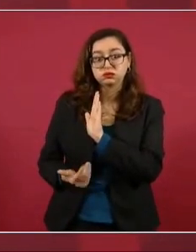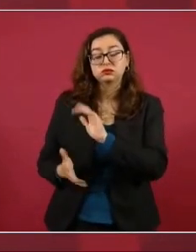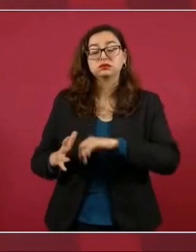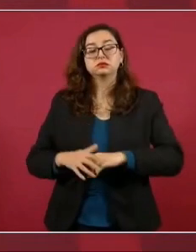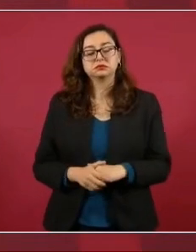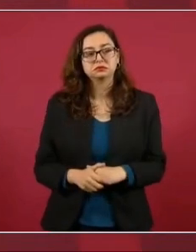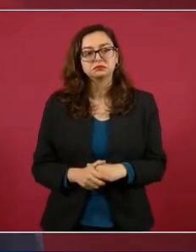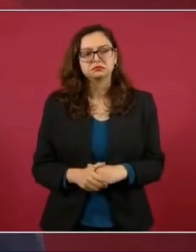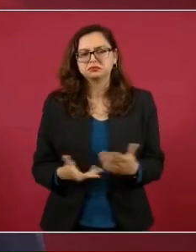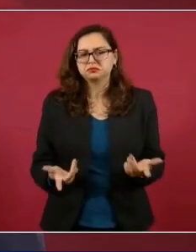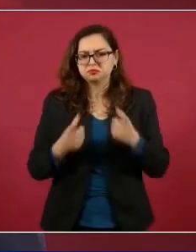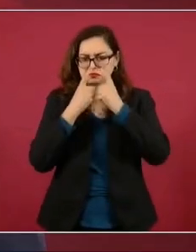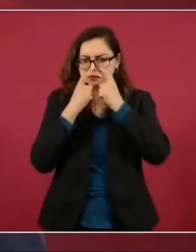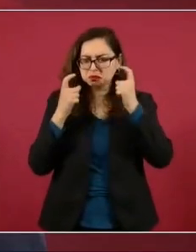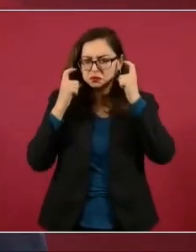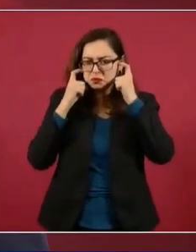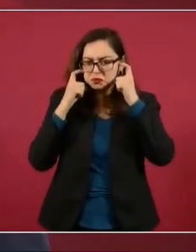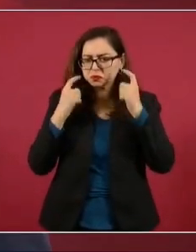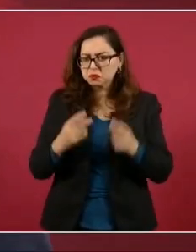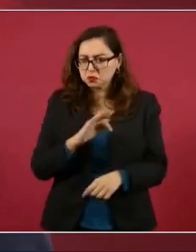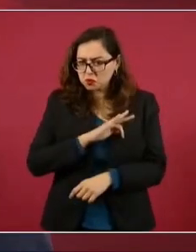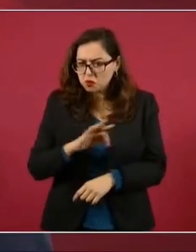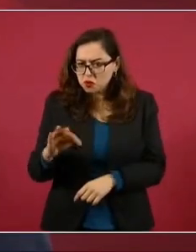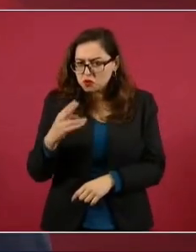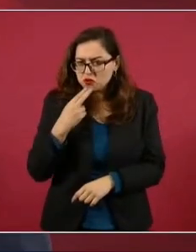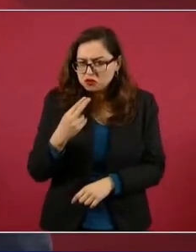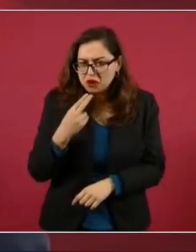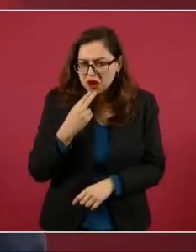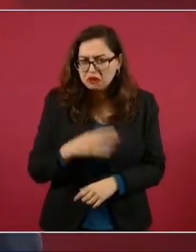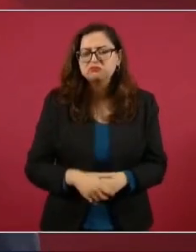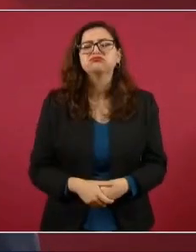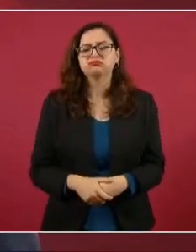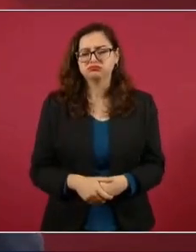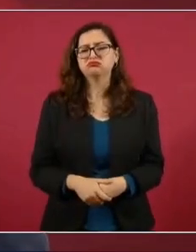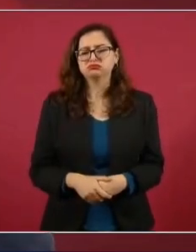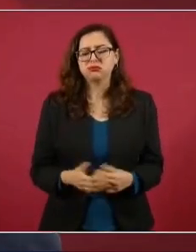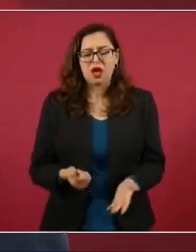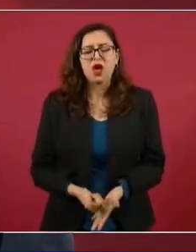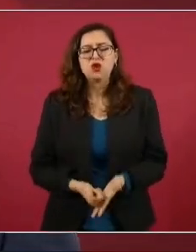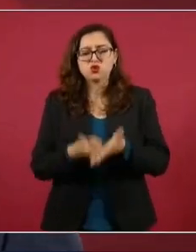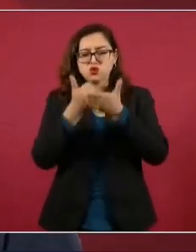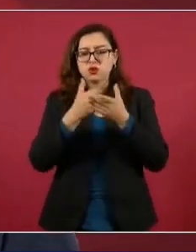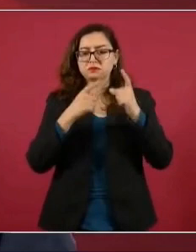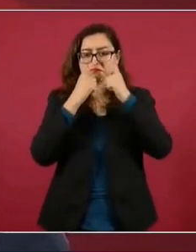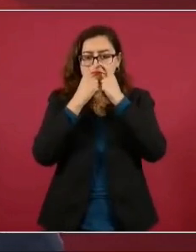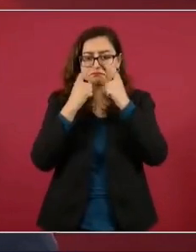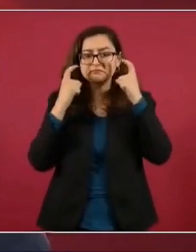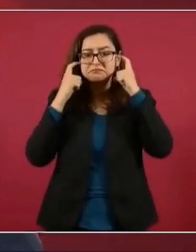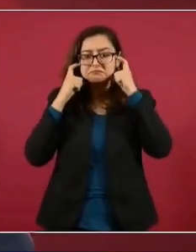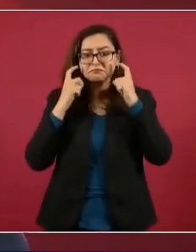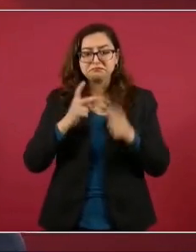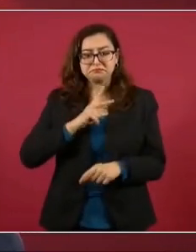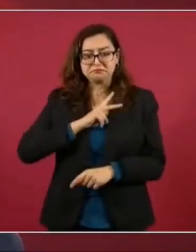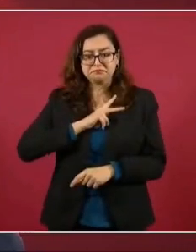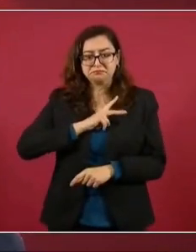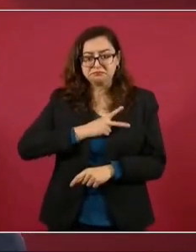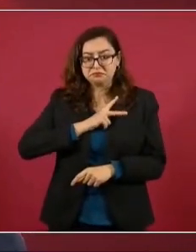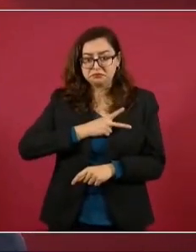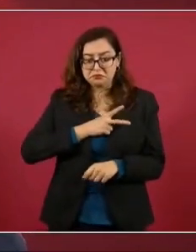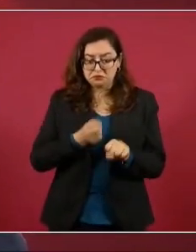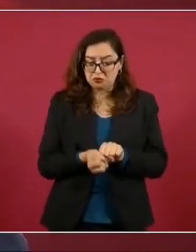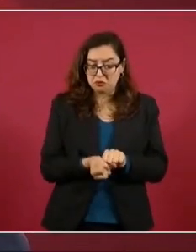El cubrebocas es útil mayormente para evitar que los virus respiratorios, no solo